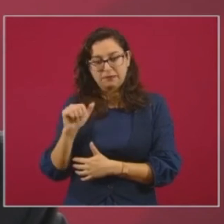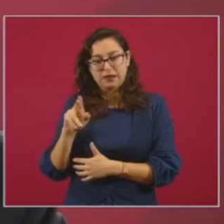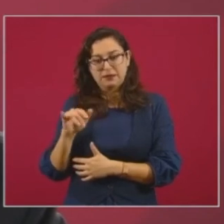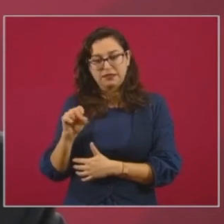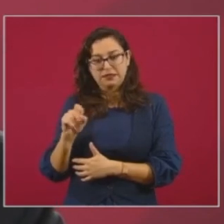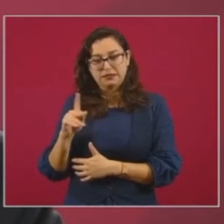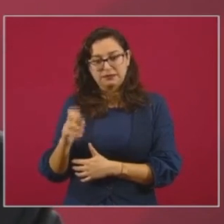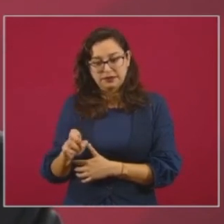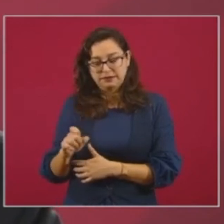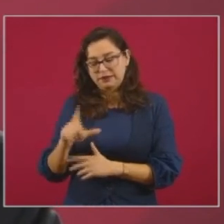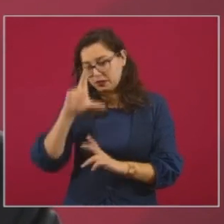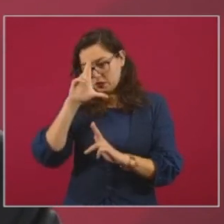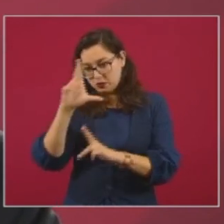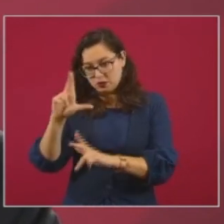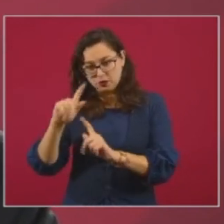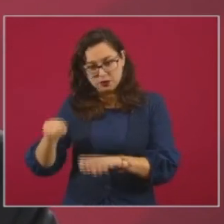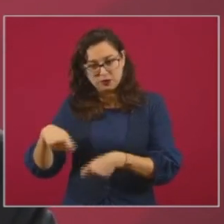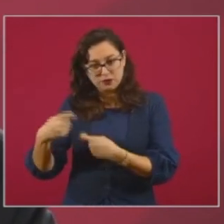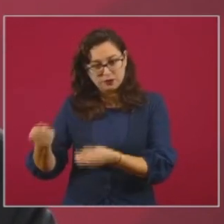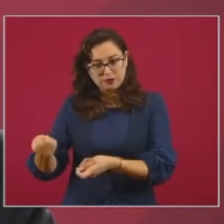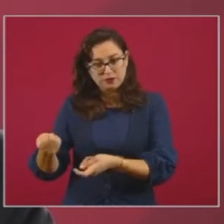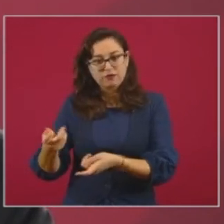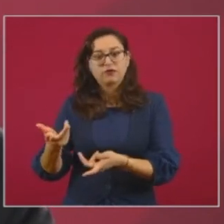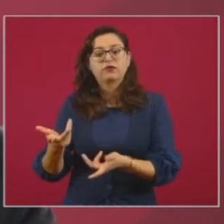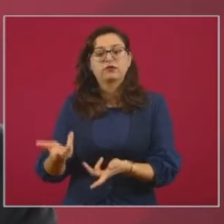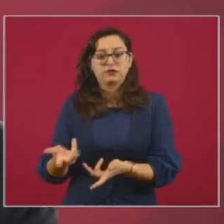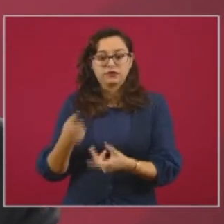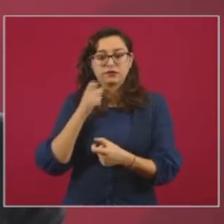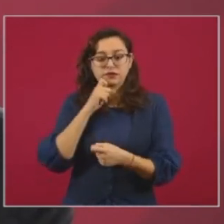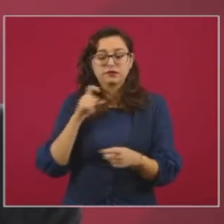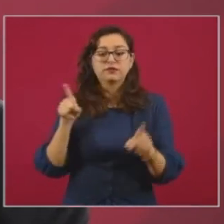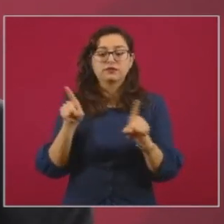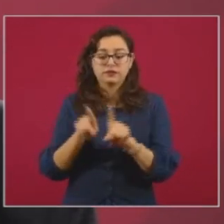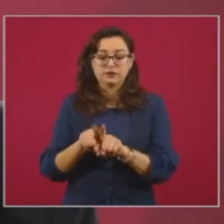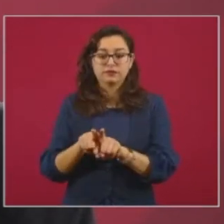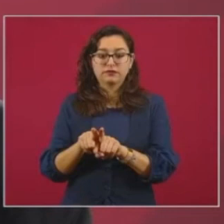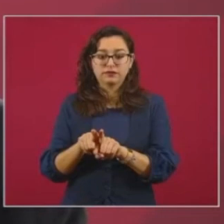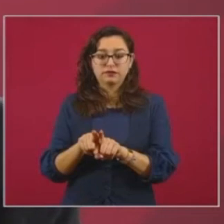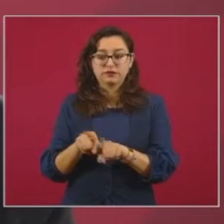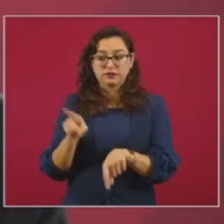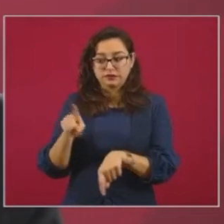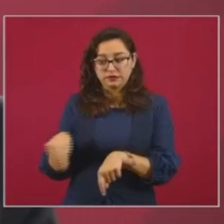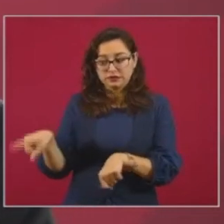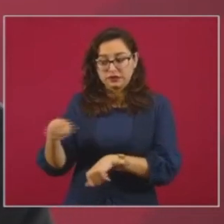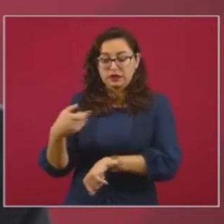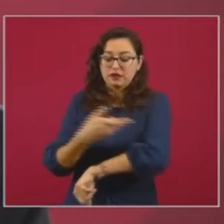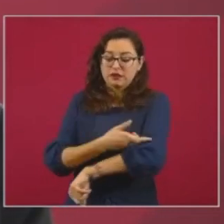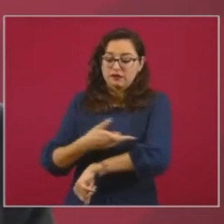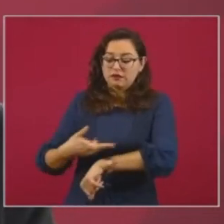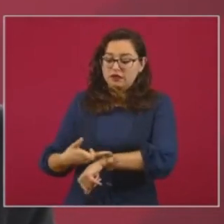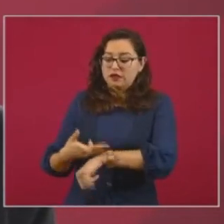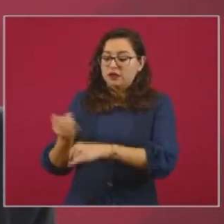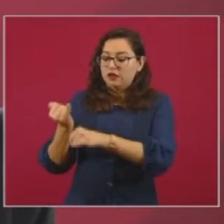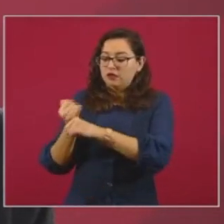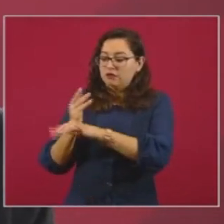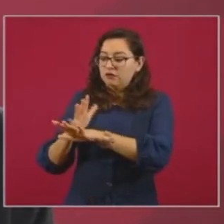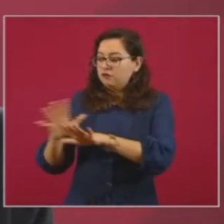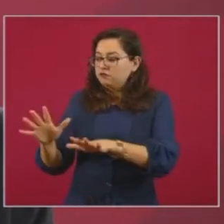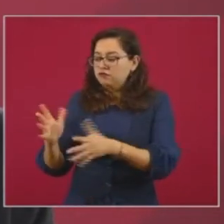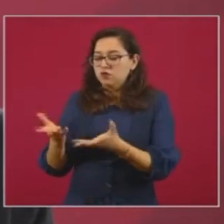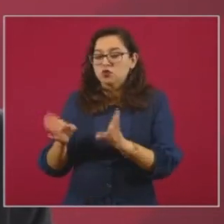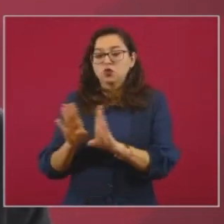Va a haber un homenaje y vamos también a informar a los familiares sobre el